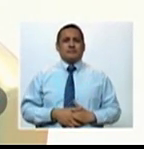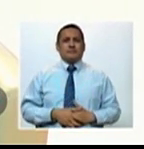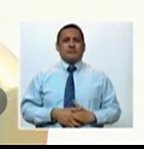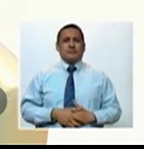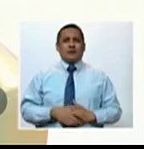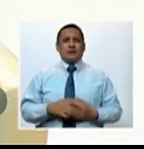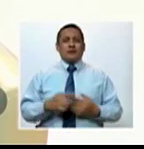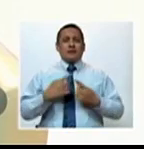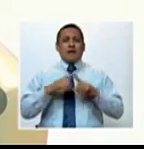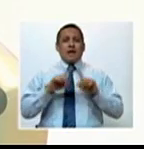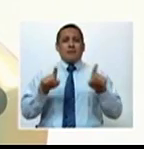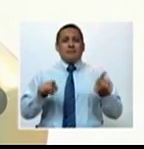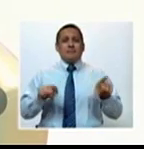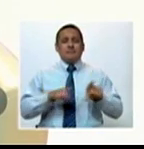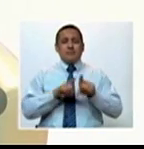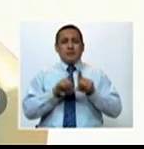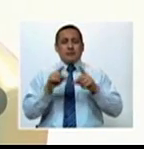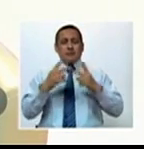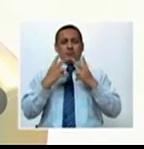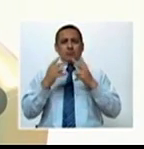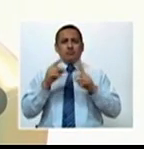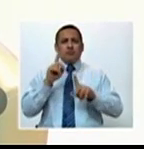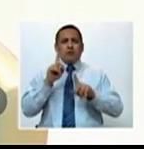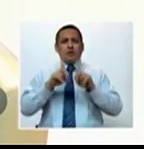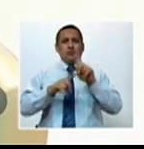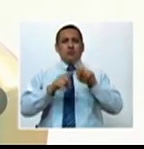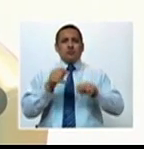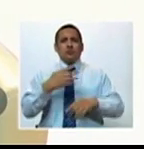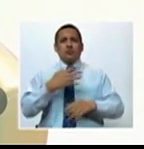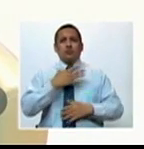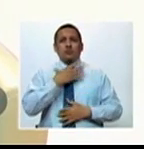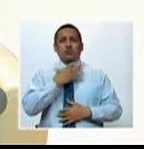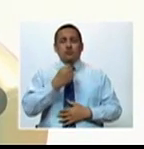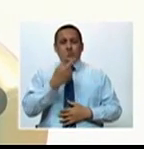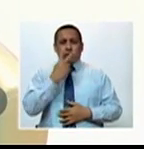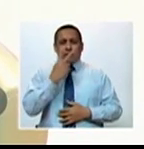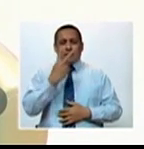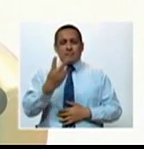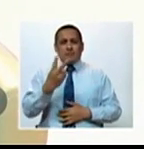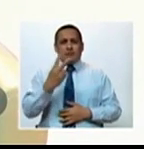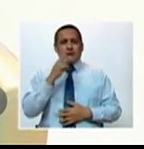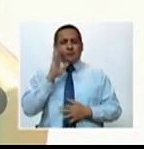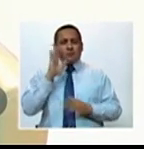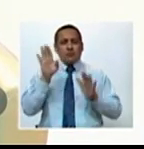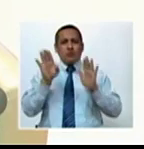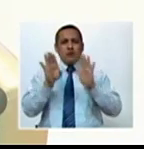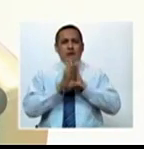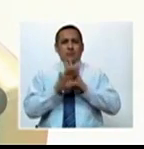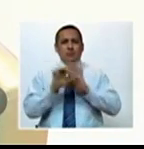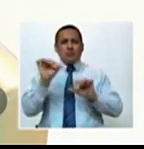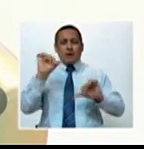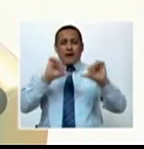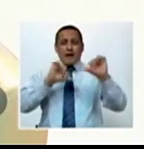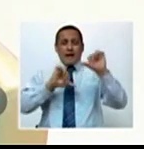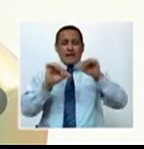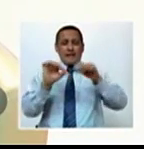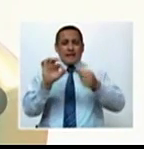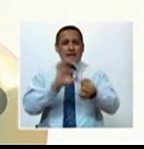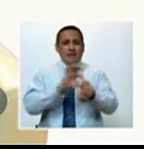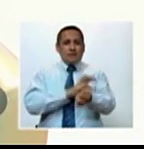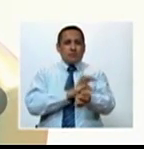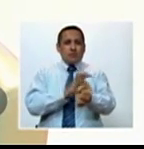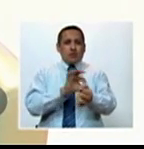en casos donde hay mucha predisposición genética o biológica, puede